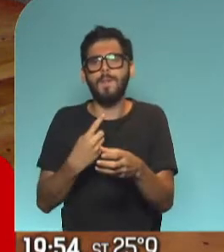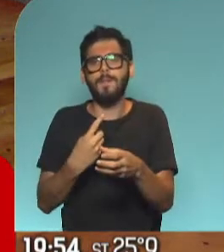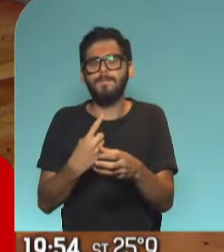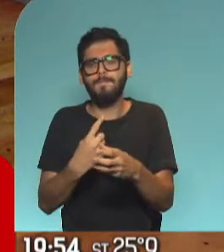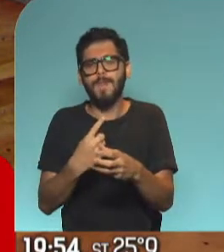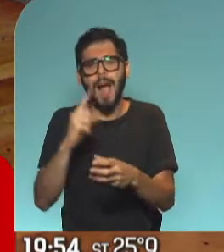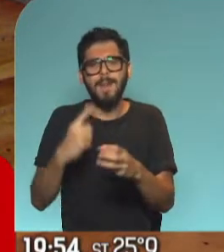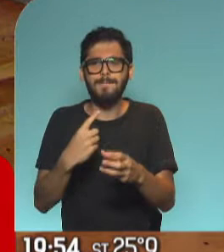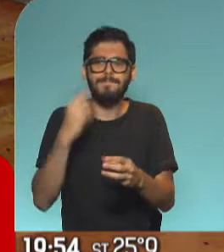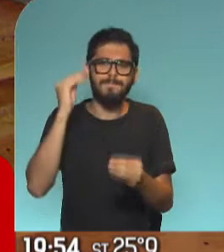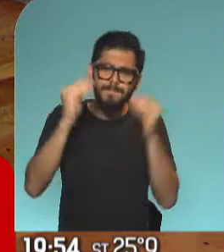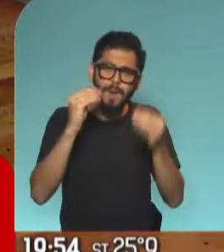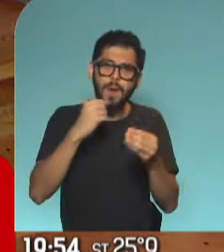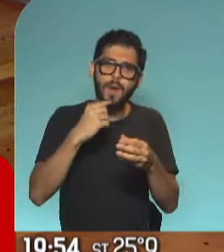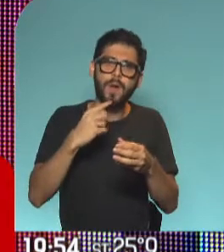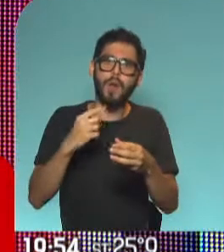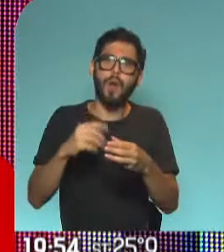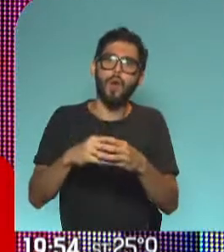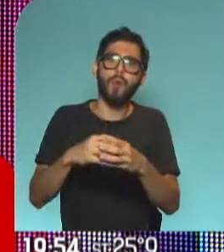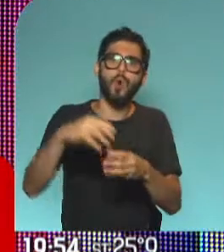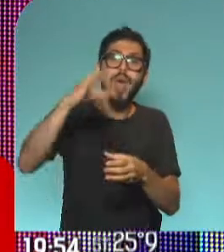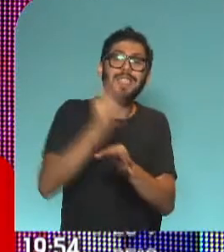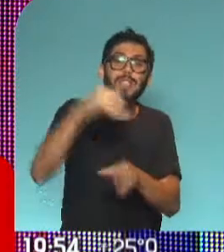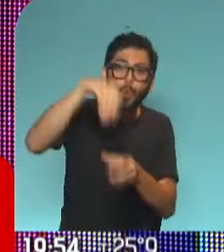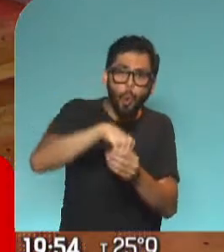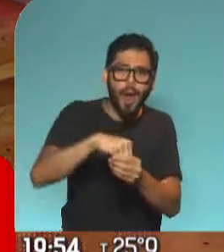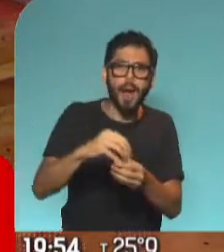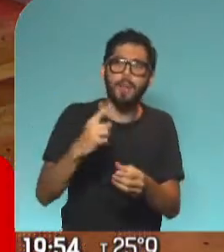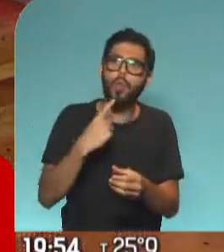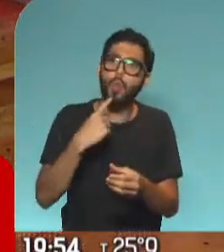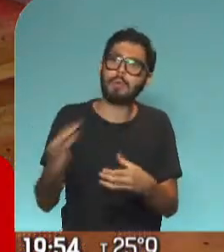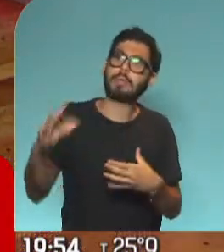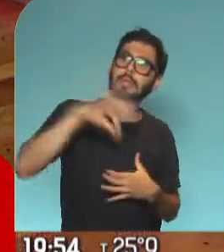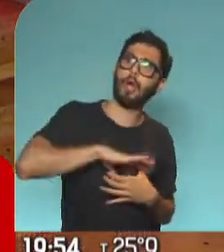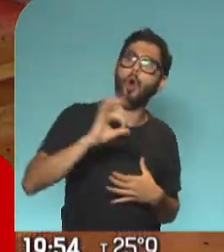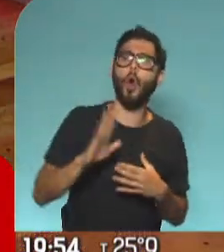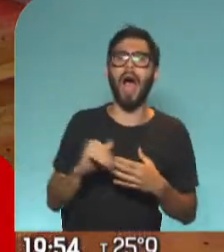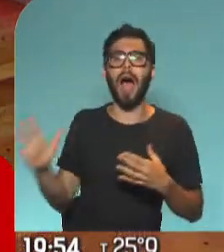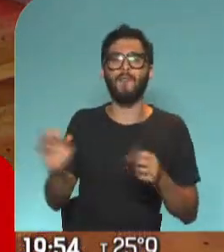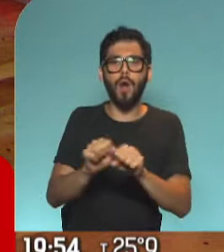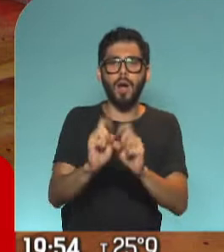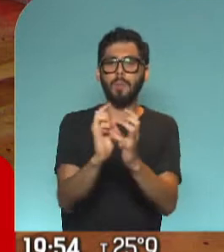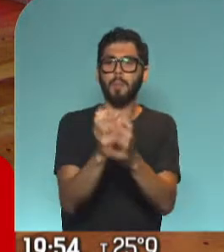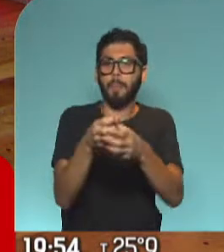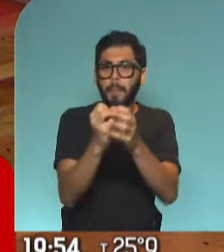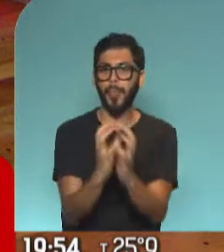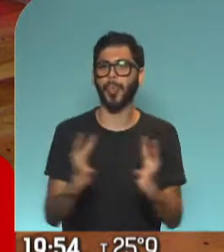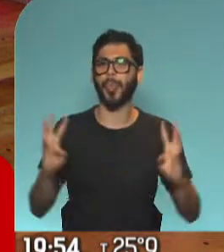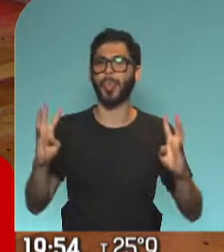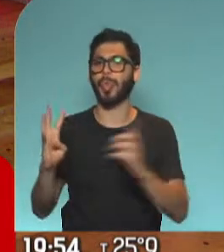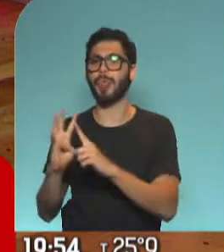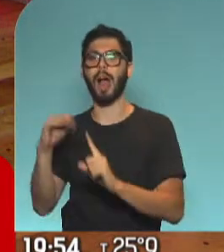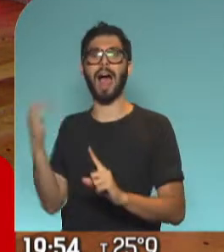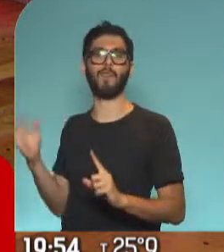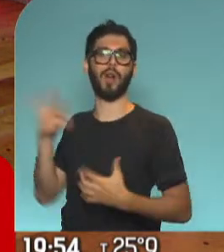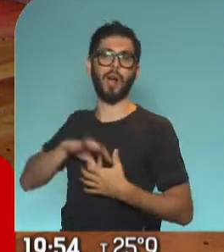de las escuelas o afuera. Porque también es cierto que por lo menos en la baldosa que cada uno puede